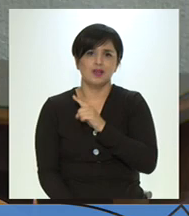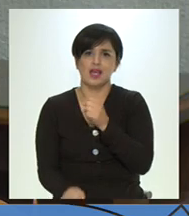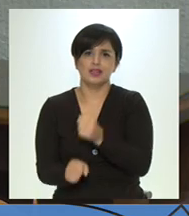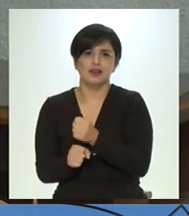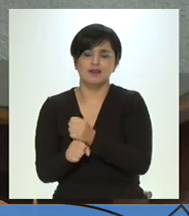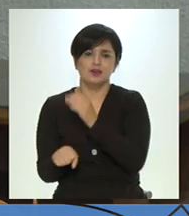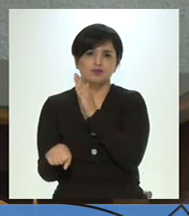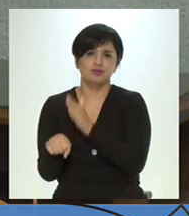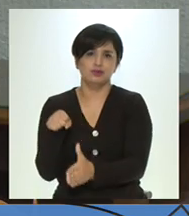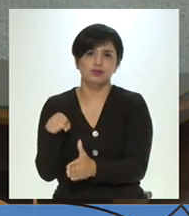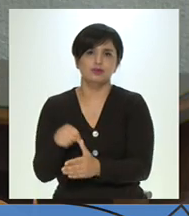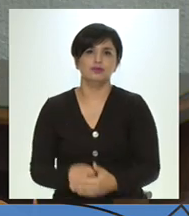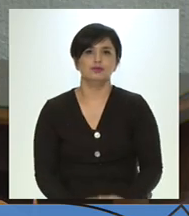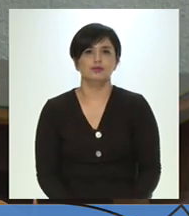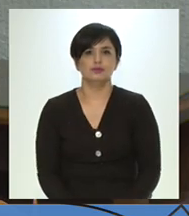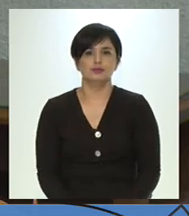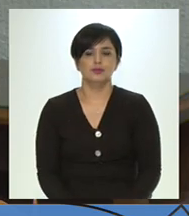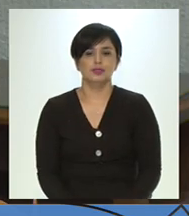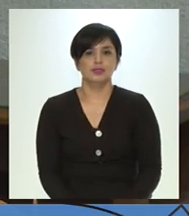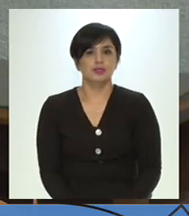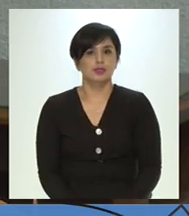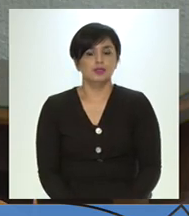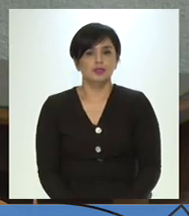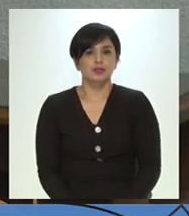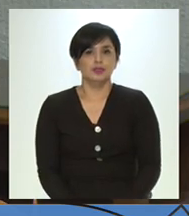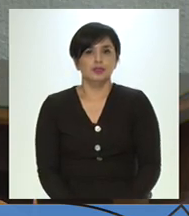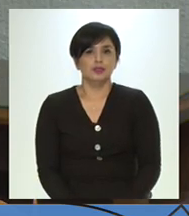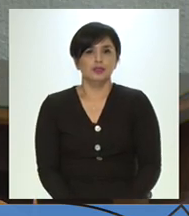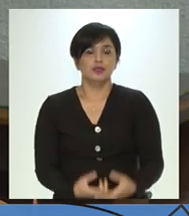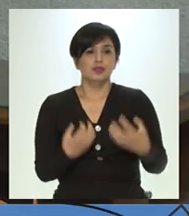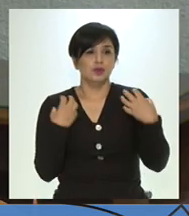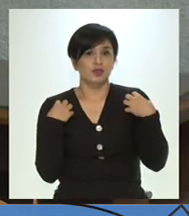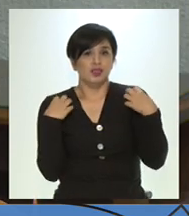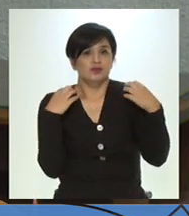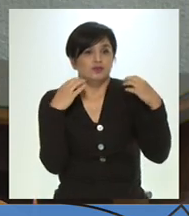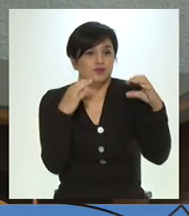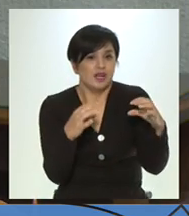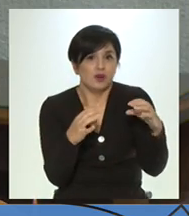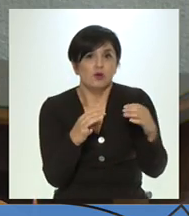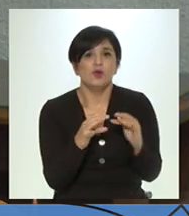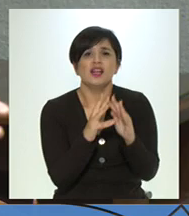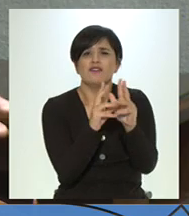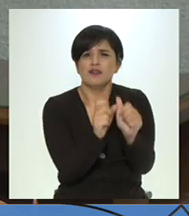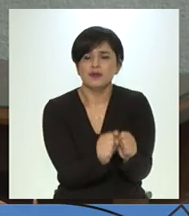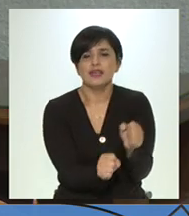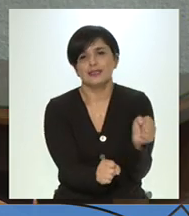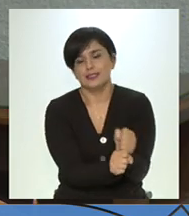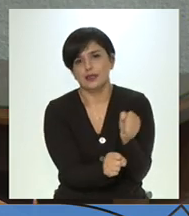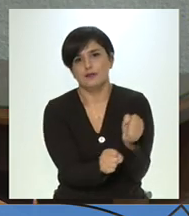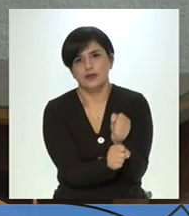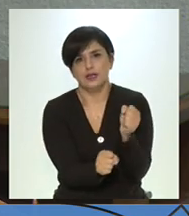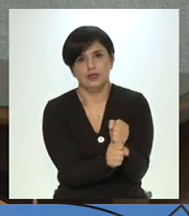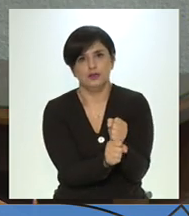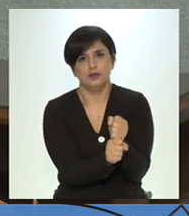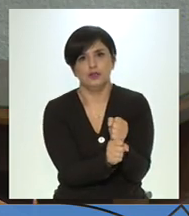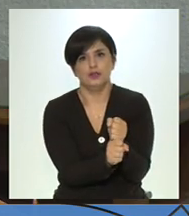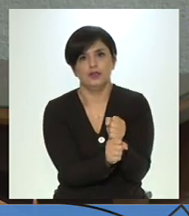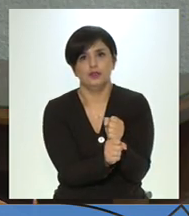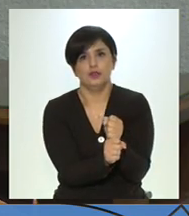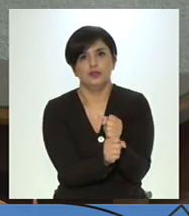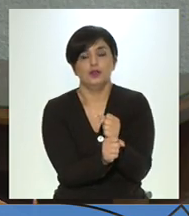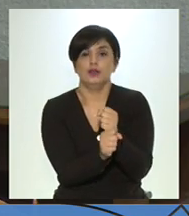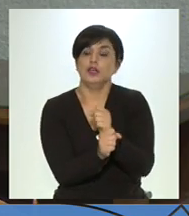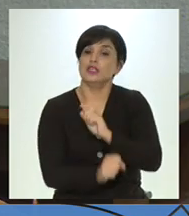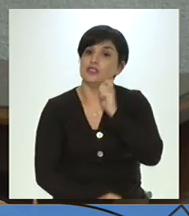reactivación ha seguido descansando sobre los hombros de las familias trabajadoras como lo confirman dos retiros de fondos